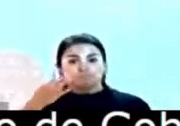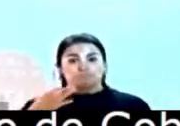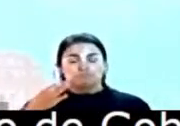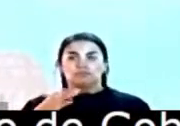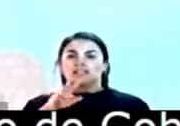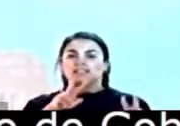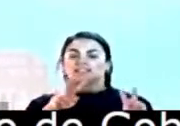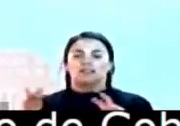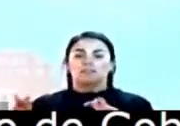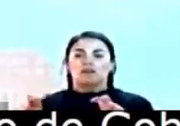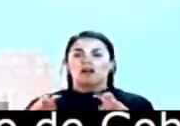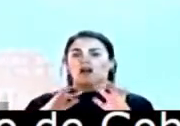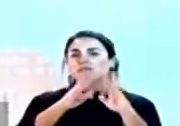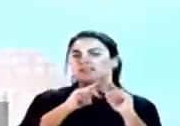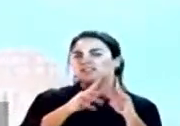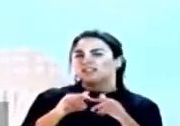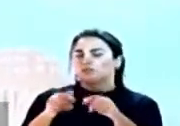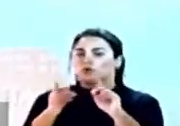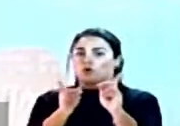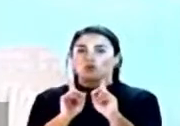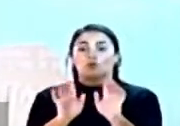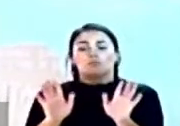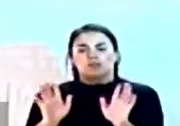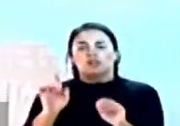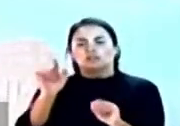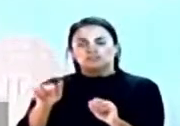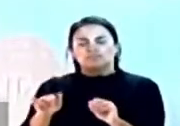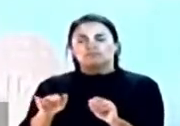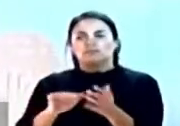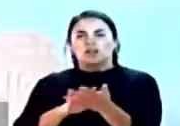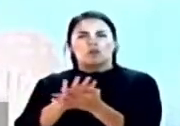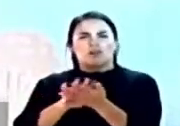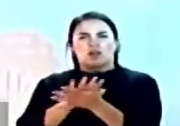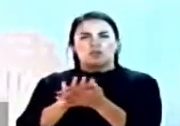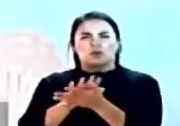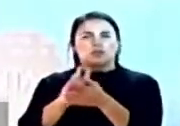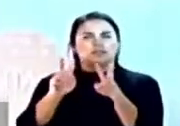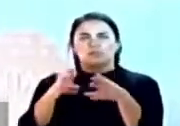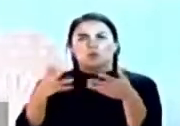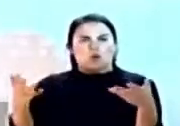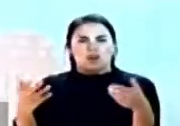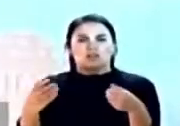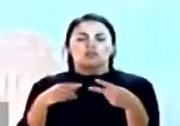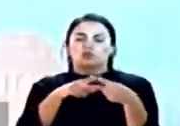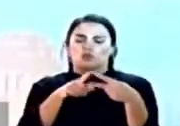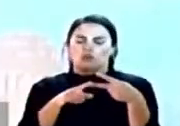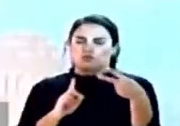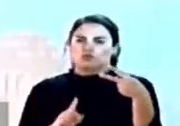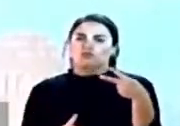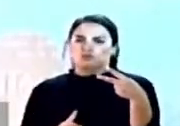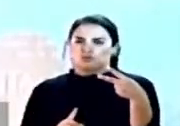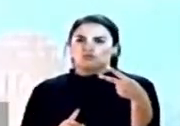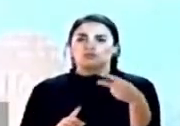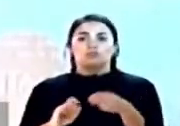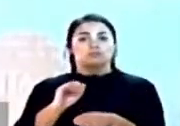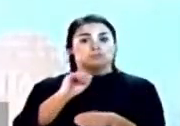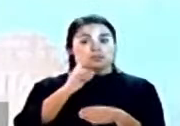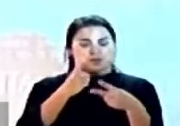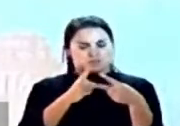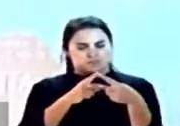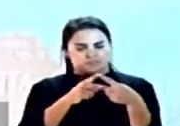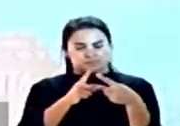asuntos administrativos, pero sí hemos tratado fundamentalmente dos cosas. Por un lado, hemos hecho